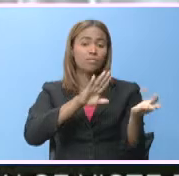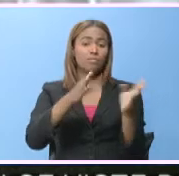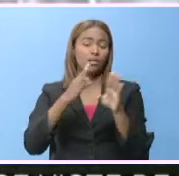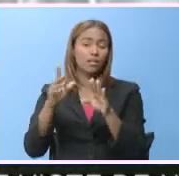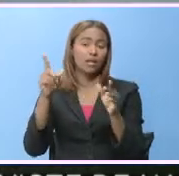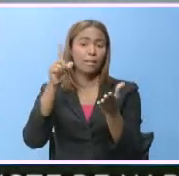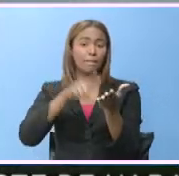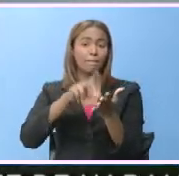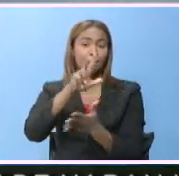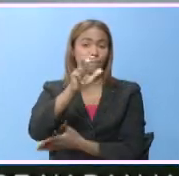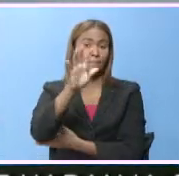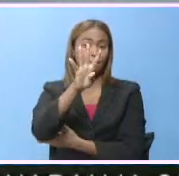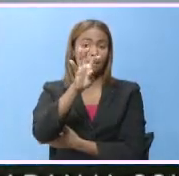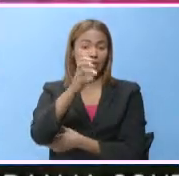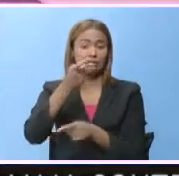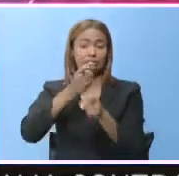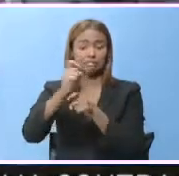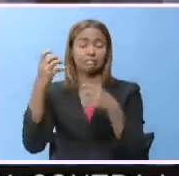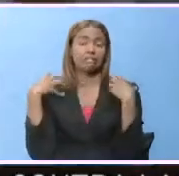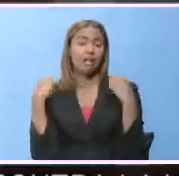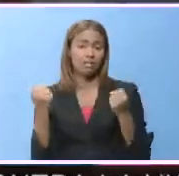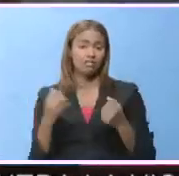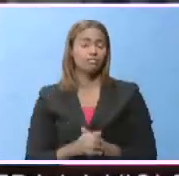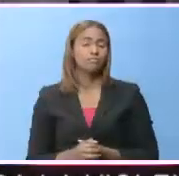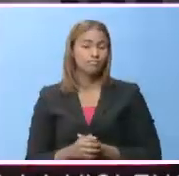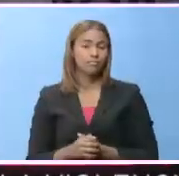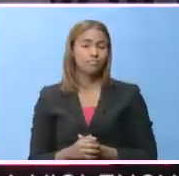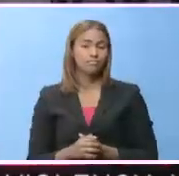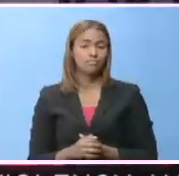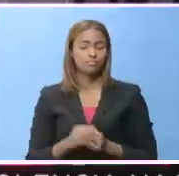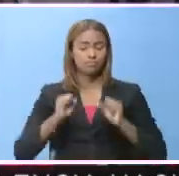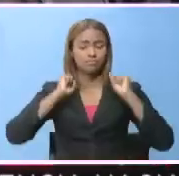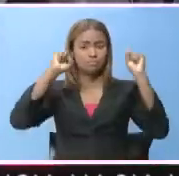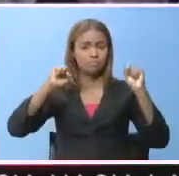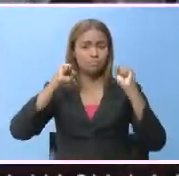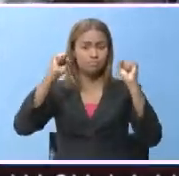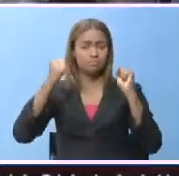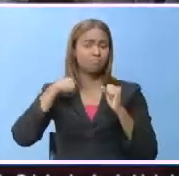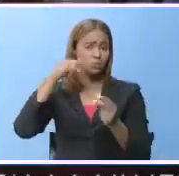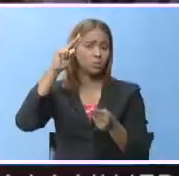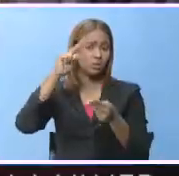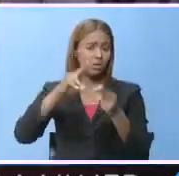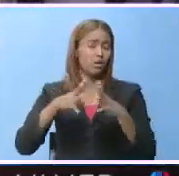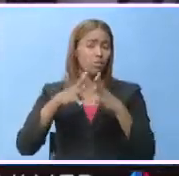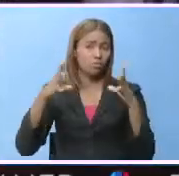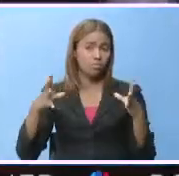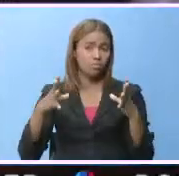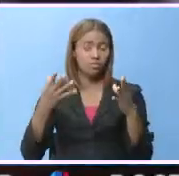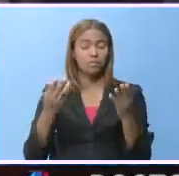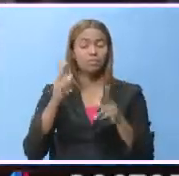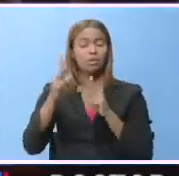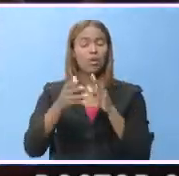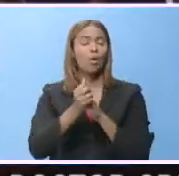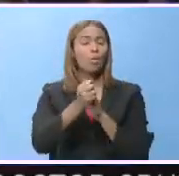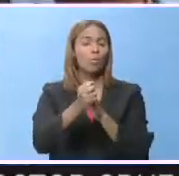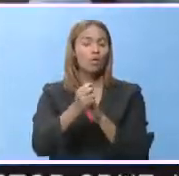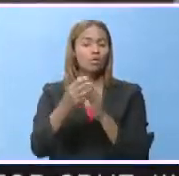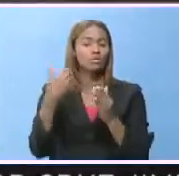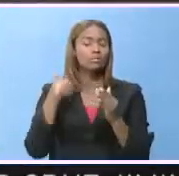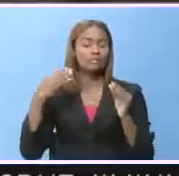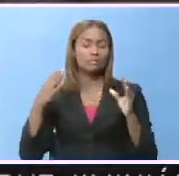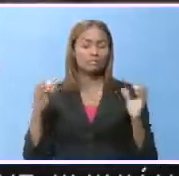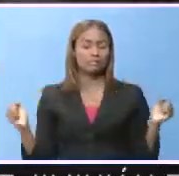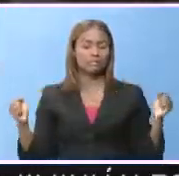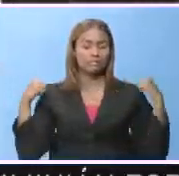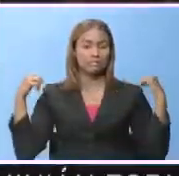y 1.340 heridos. Aunque las manifestaciones han bajado de intensidad, dirigentes indígenas se